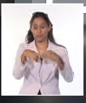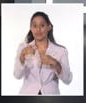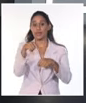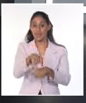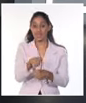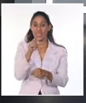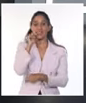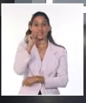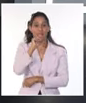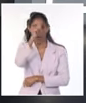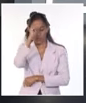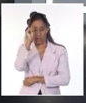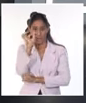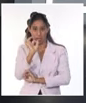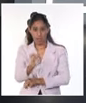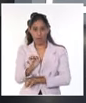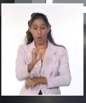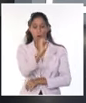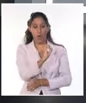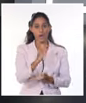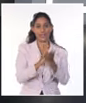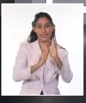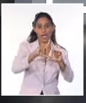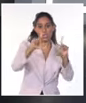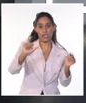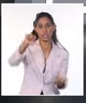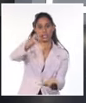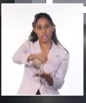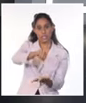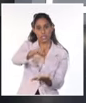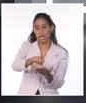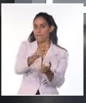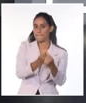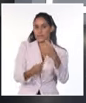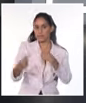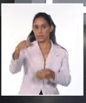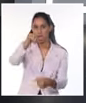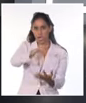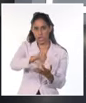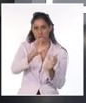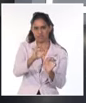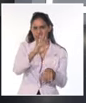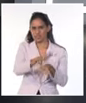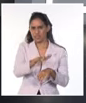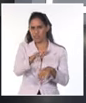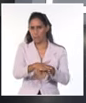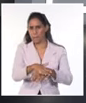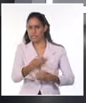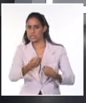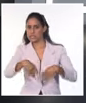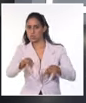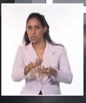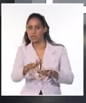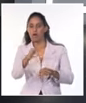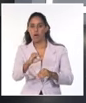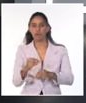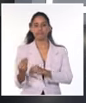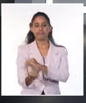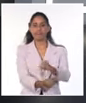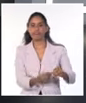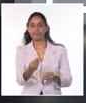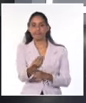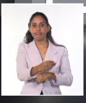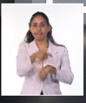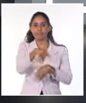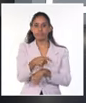semana en la región Oriental y central principalmente debido también a condiciones favorables en la atmósfera superior la presencia de